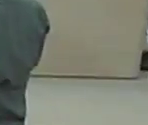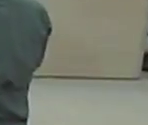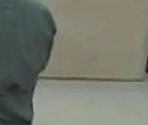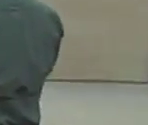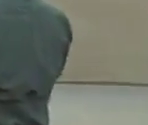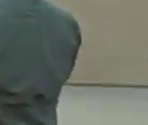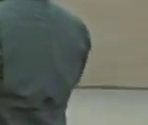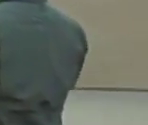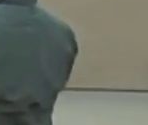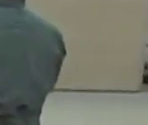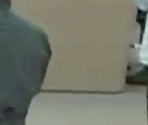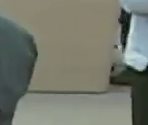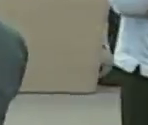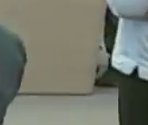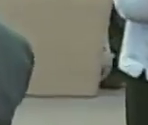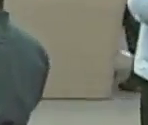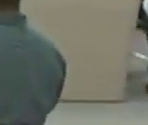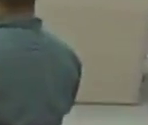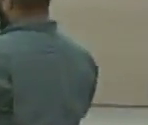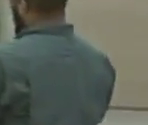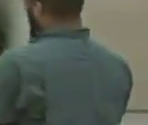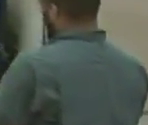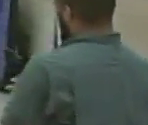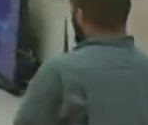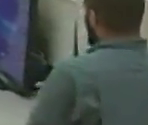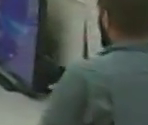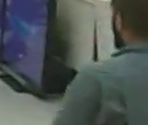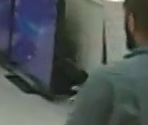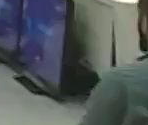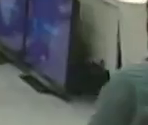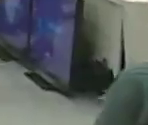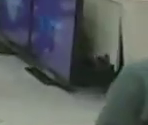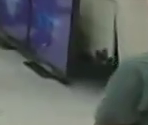yo no me freno siempre voy pa lante